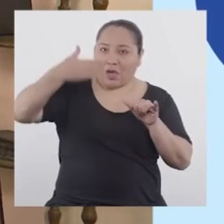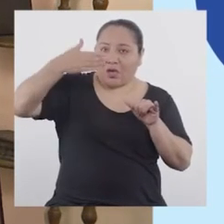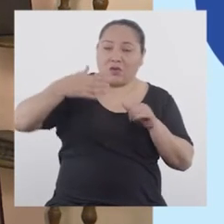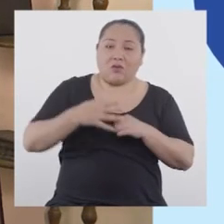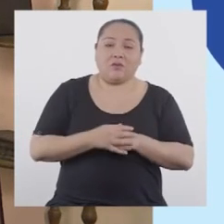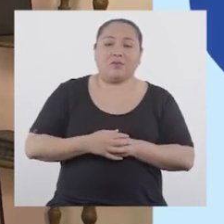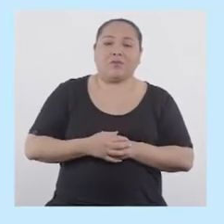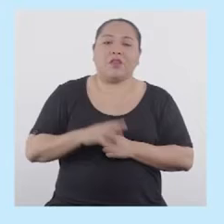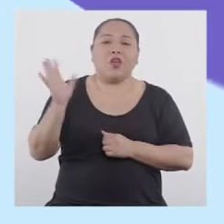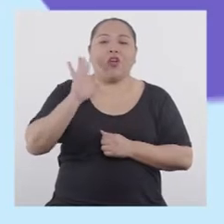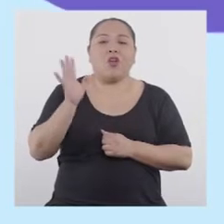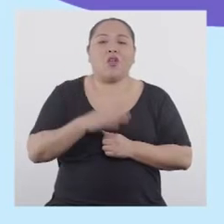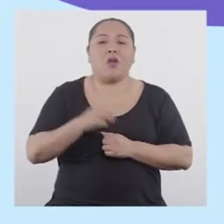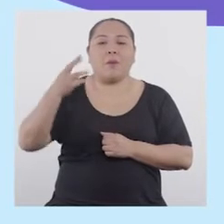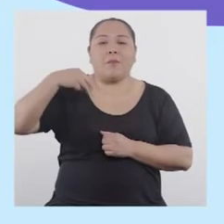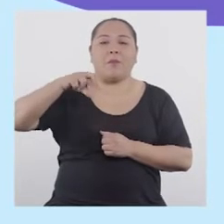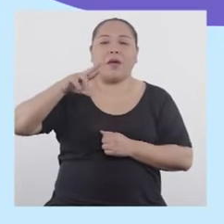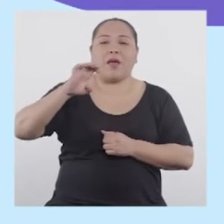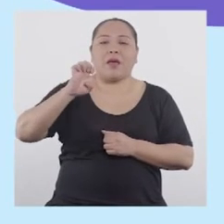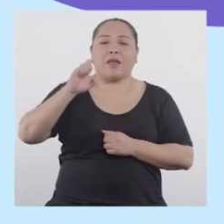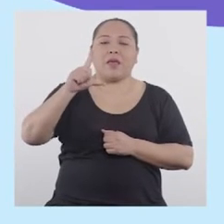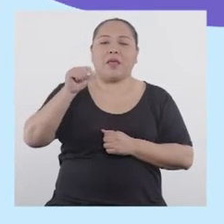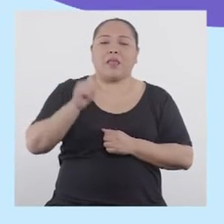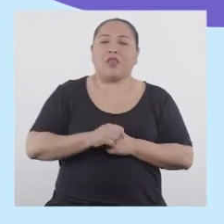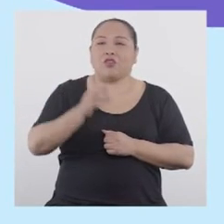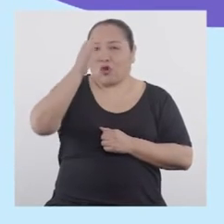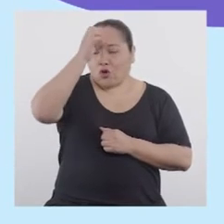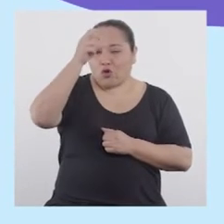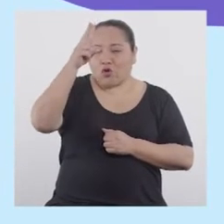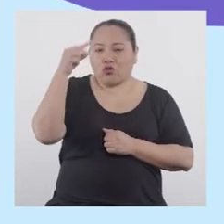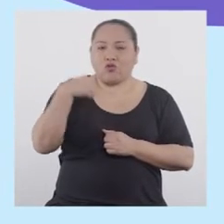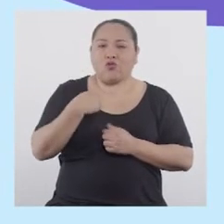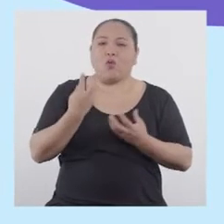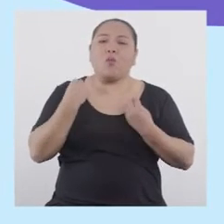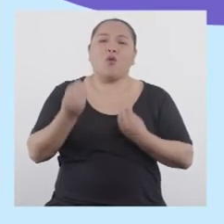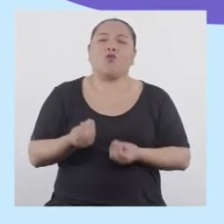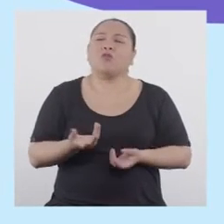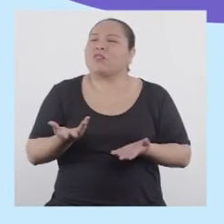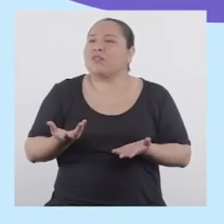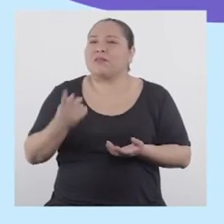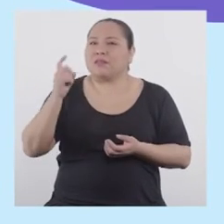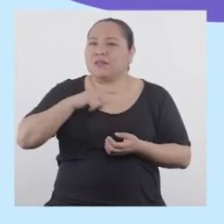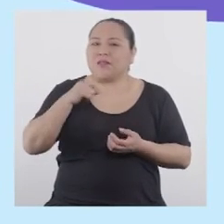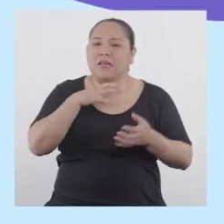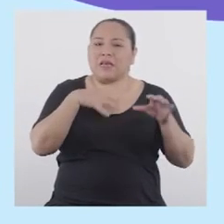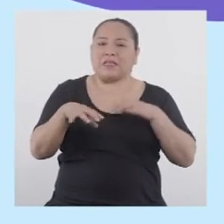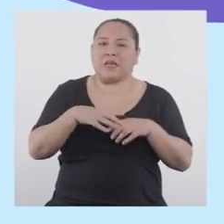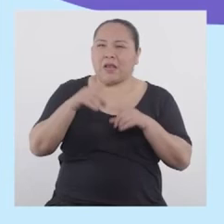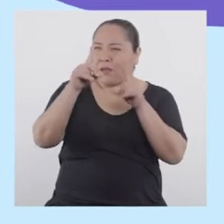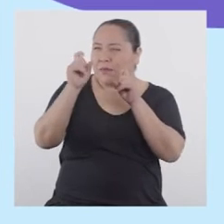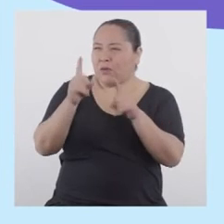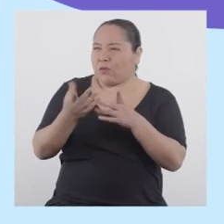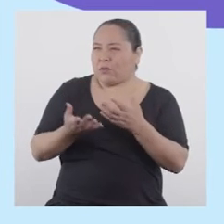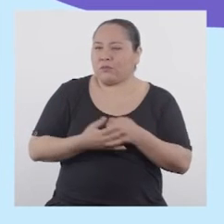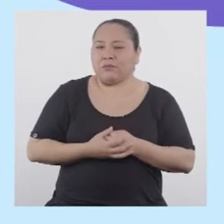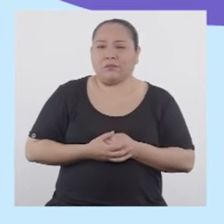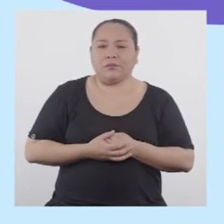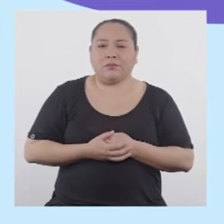ancho. Hola, soy Mariela y vengo de la región de Cusco. ¿Por qué se debe realizar la pregunta?